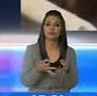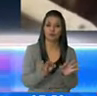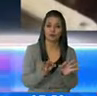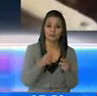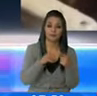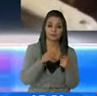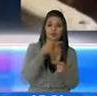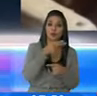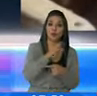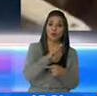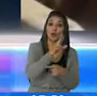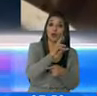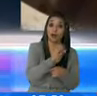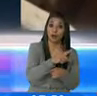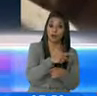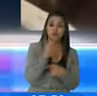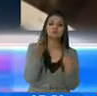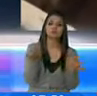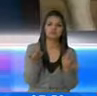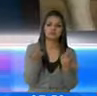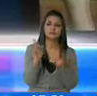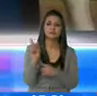huauranes solo se pintan